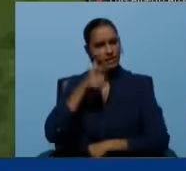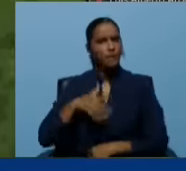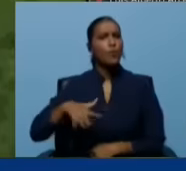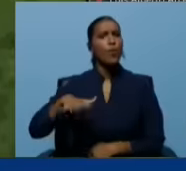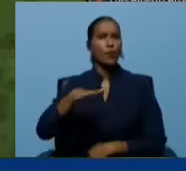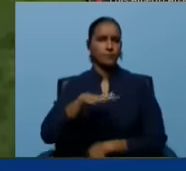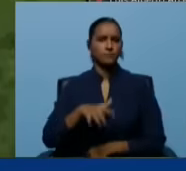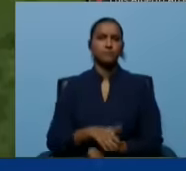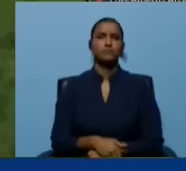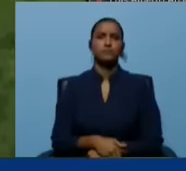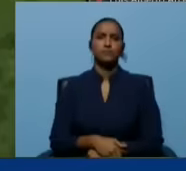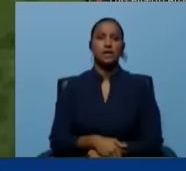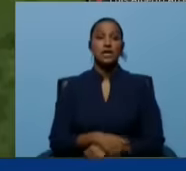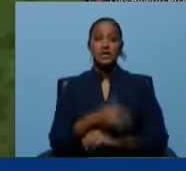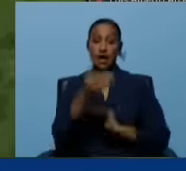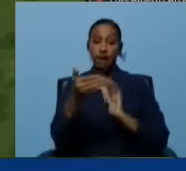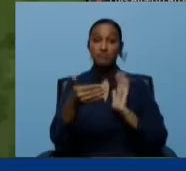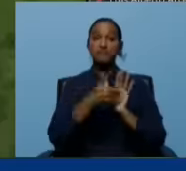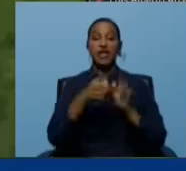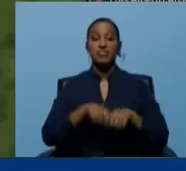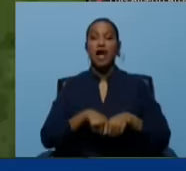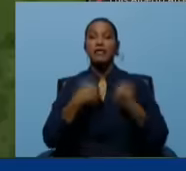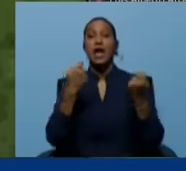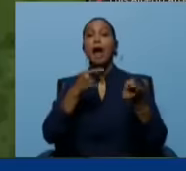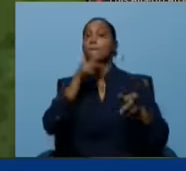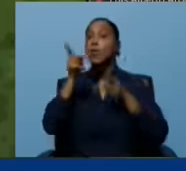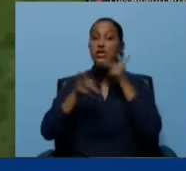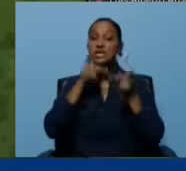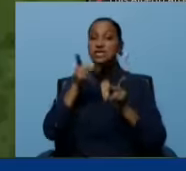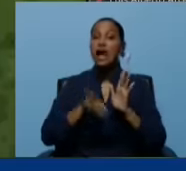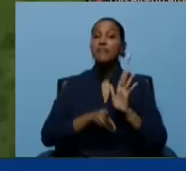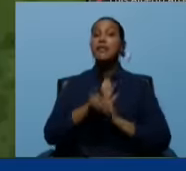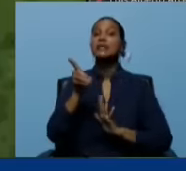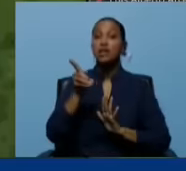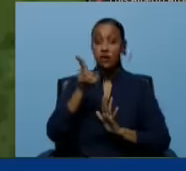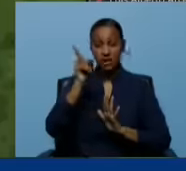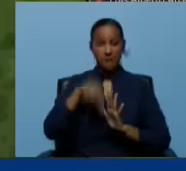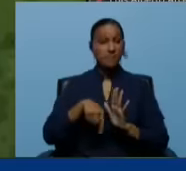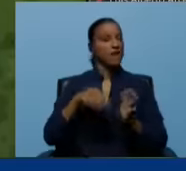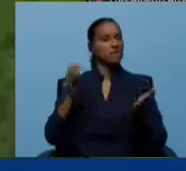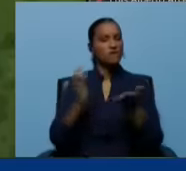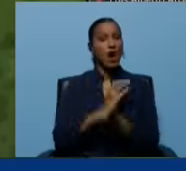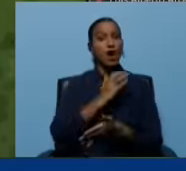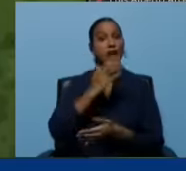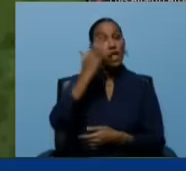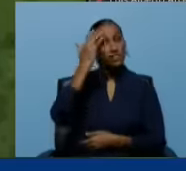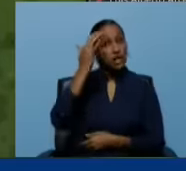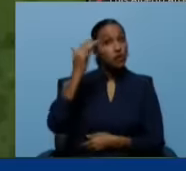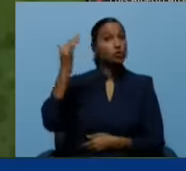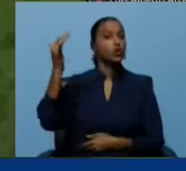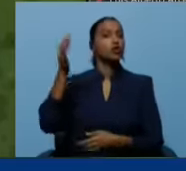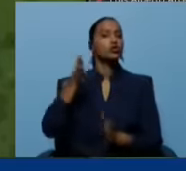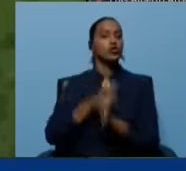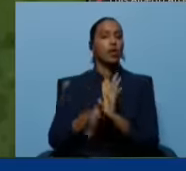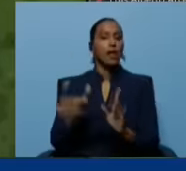las políticas de desarrollo social y destruir los sueños alcanzados en caso de que conquisten el